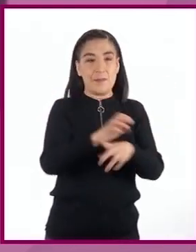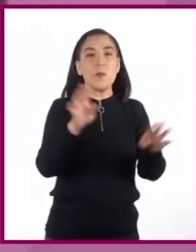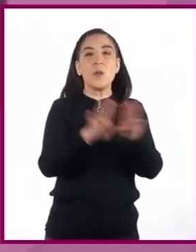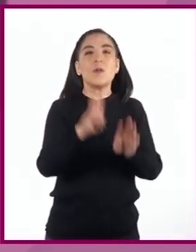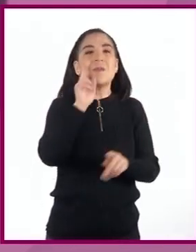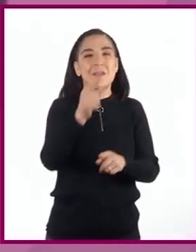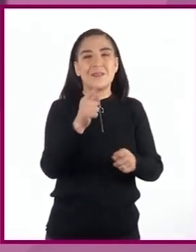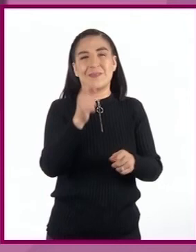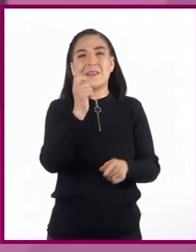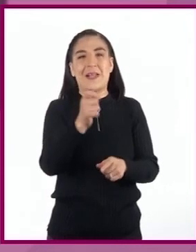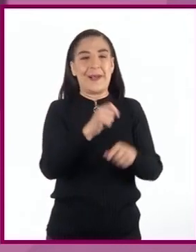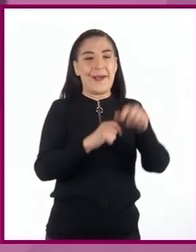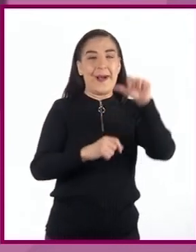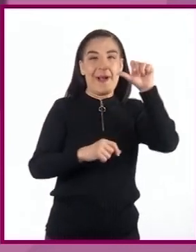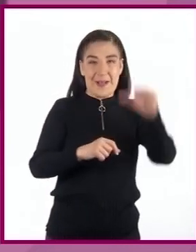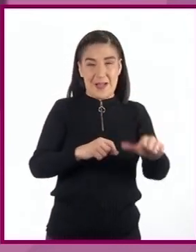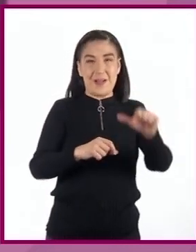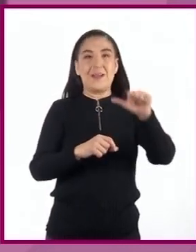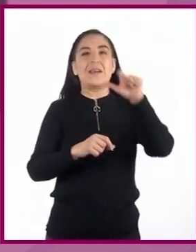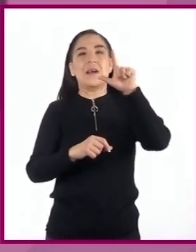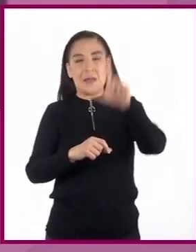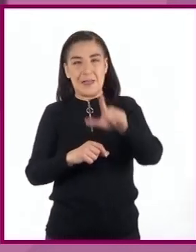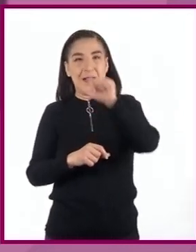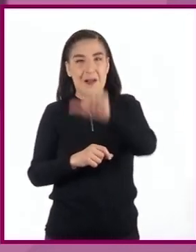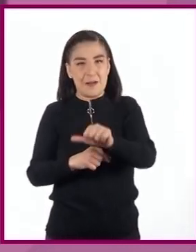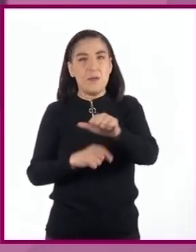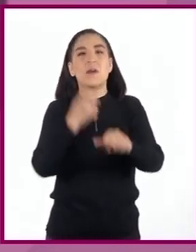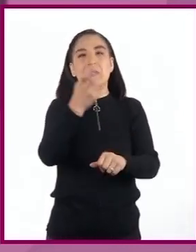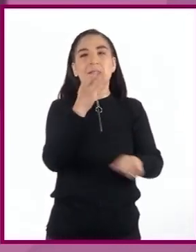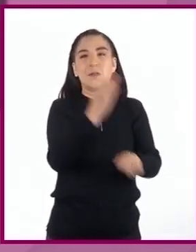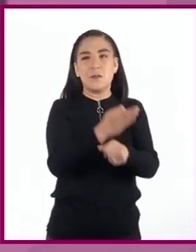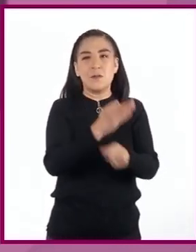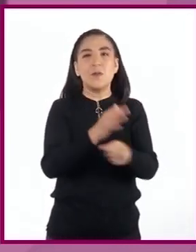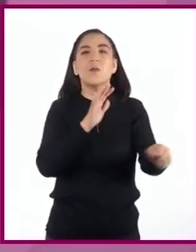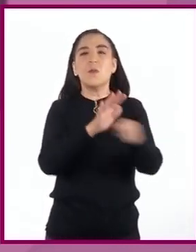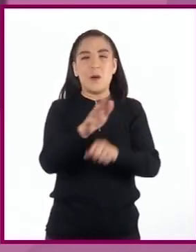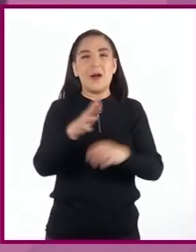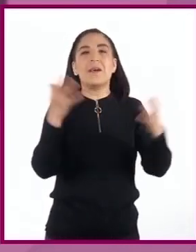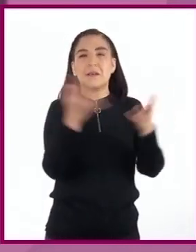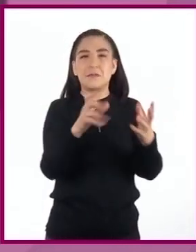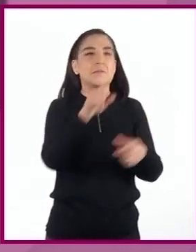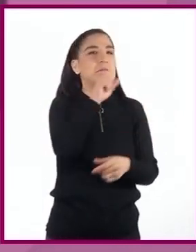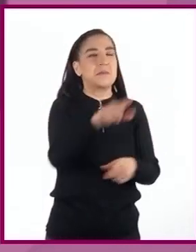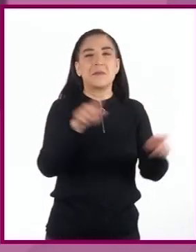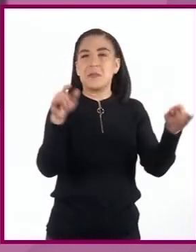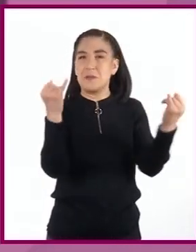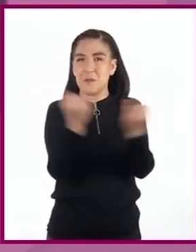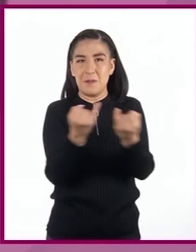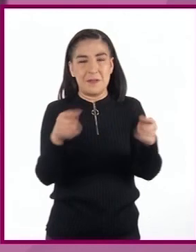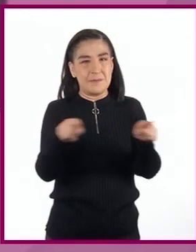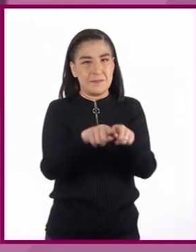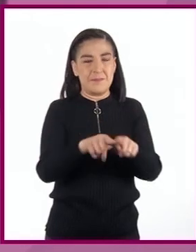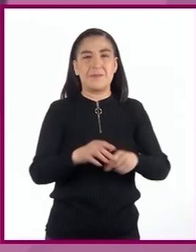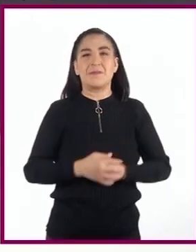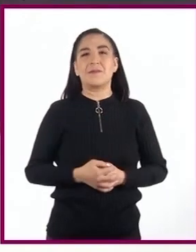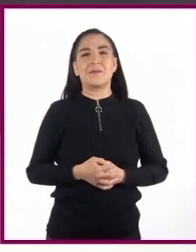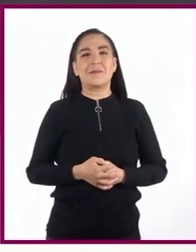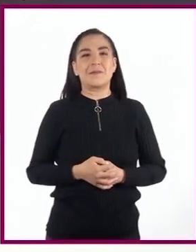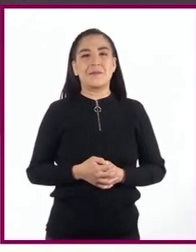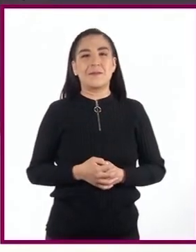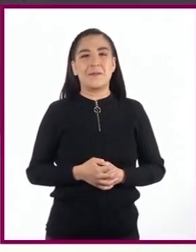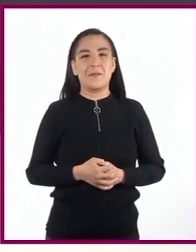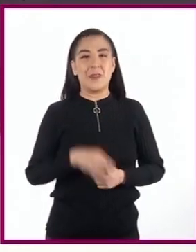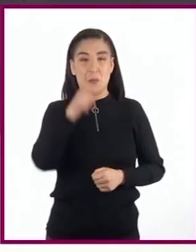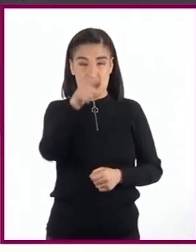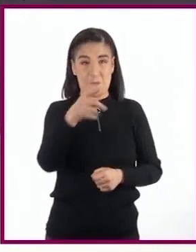criterio ángulo-lado-ángulo, los triángulos que se generaron siguen siendo congruentes entre sí. Si